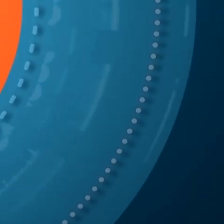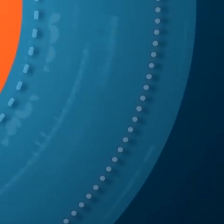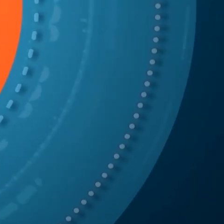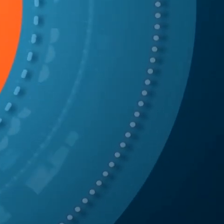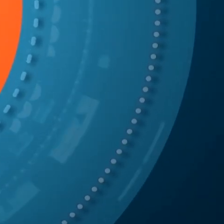¡Gracias! ¡Gracias! ¡Gracias!